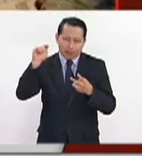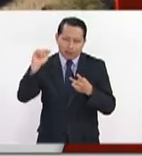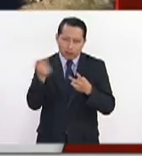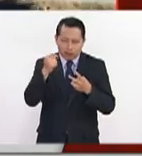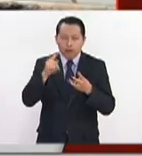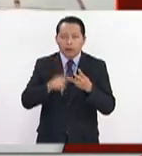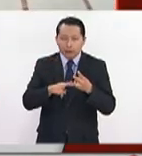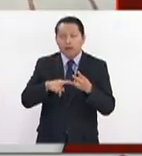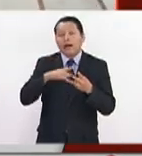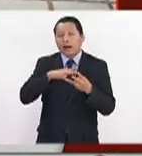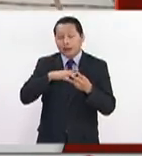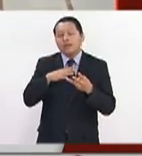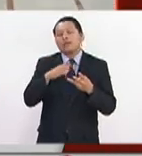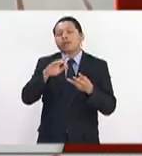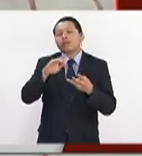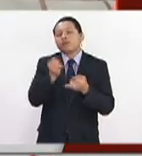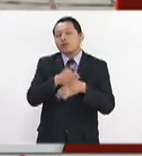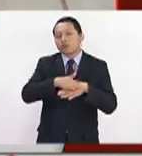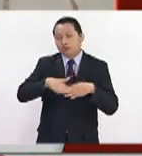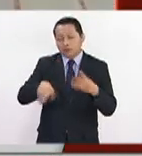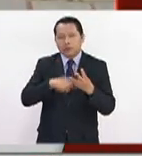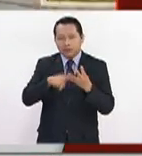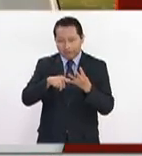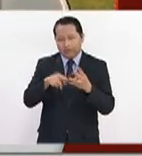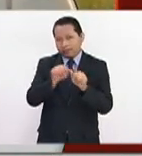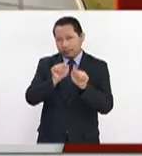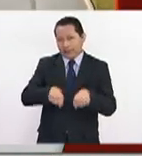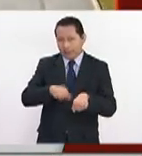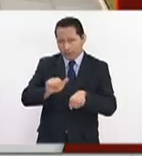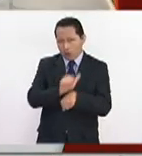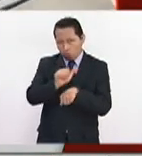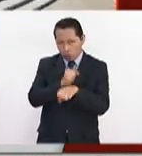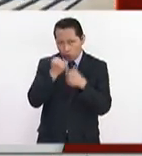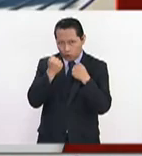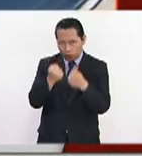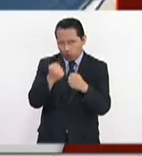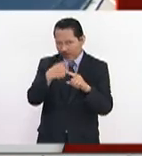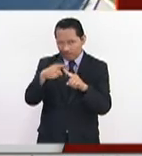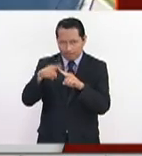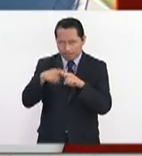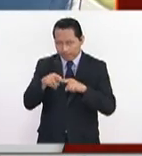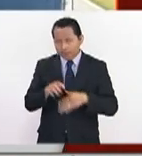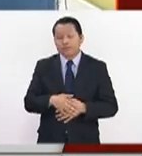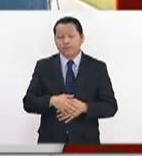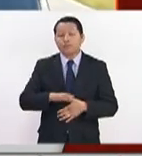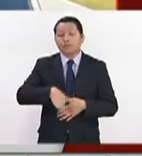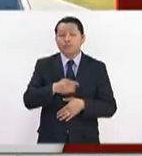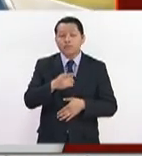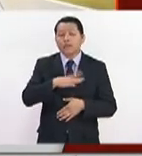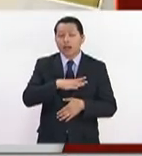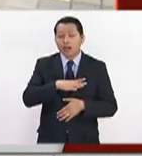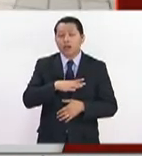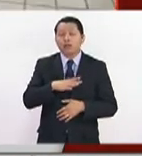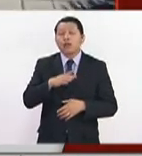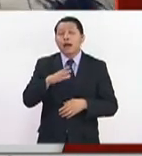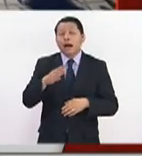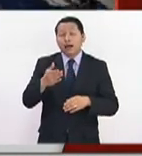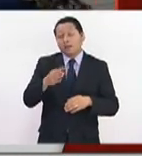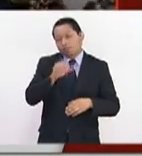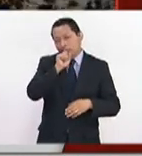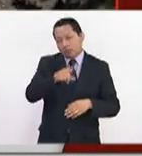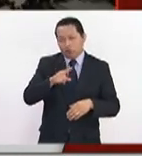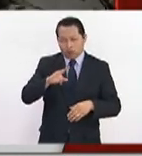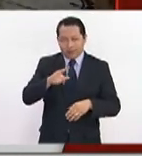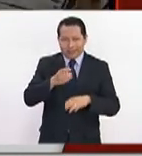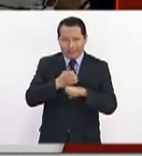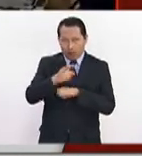Sistemas Automotrices. ¿Por qué estos 4 programas? Bueno, porque para hacer el convenio de creación entre el Gobierno del Estado de